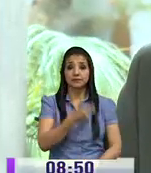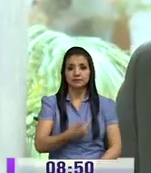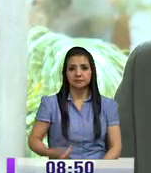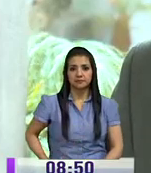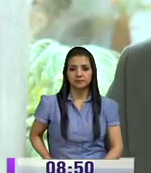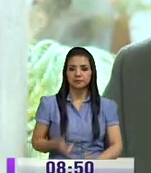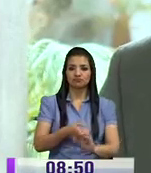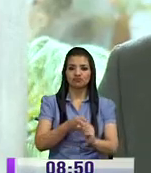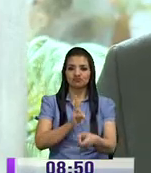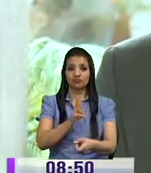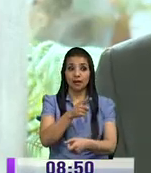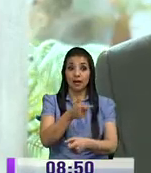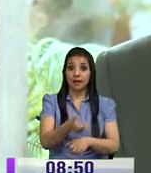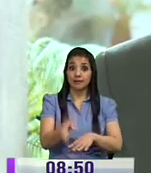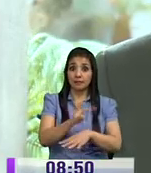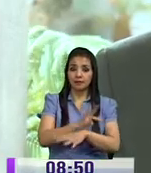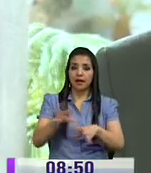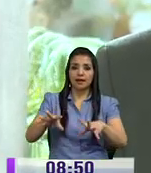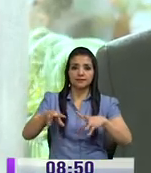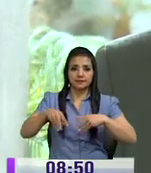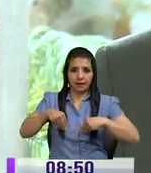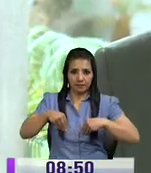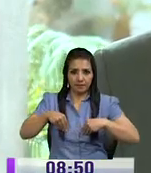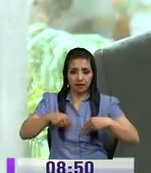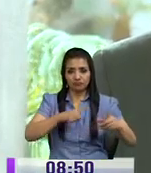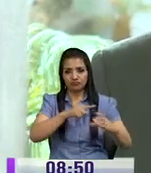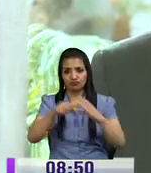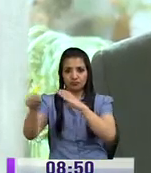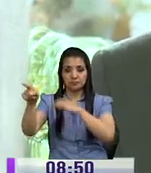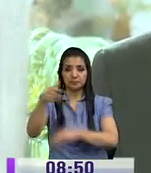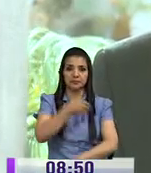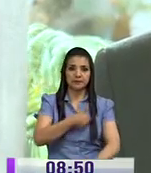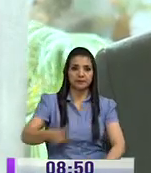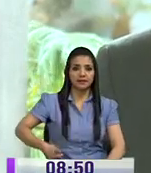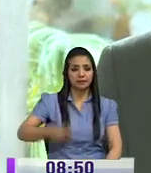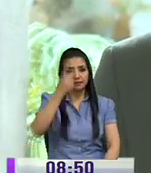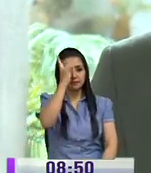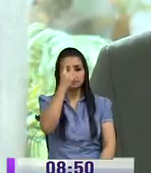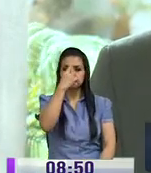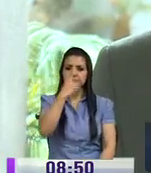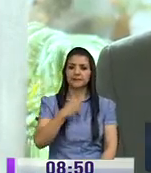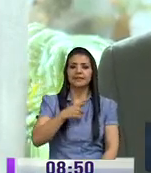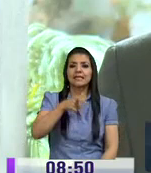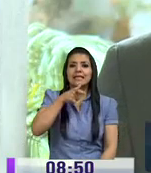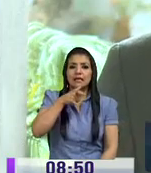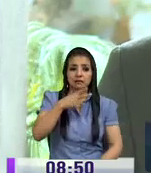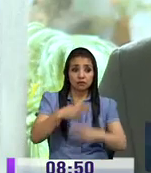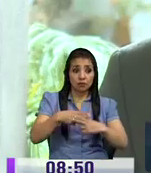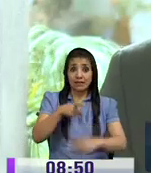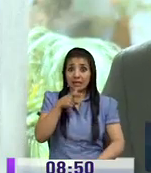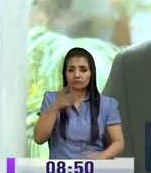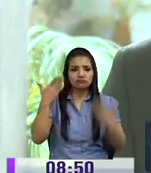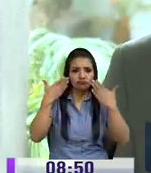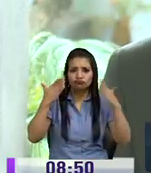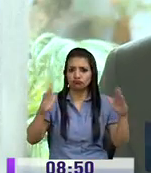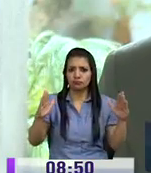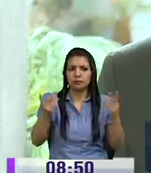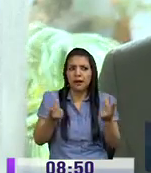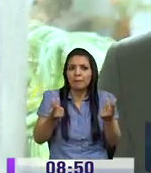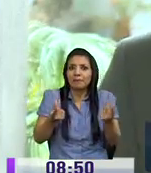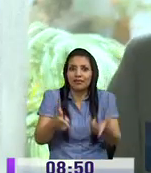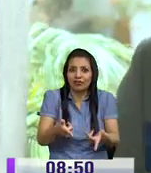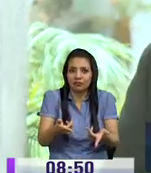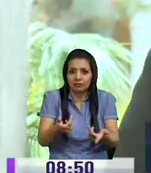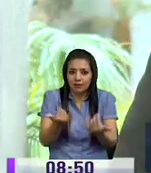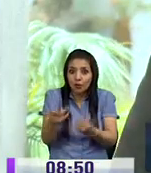Asamblea tendrá que asumirla. El presidente tendrá que decidir cuál es el perfil y la persona. No se ha discutido todavía. Repito, es muy pronto para ello